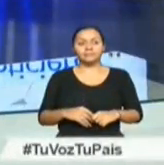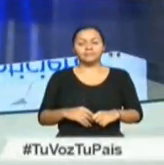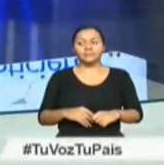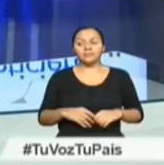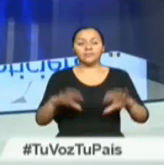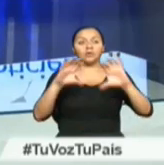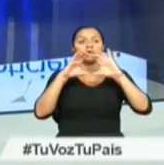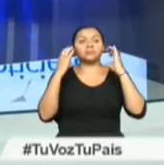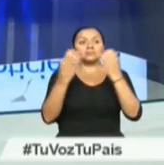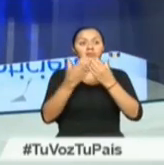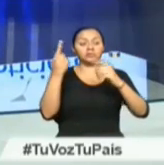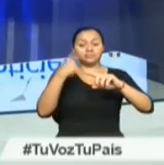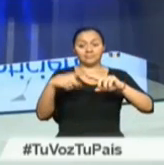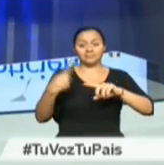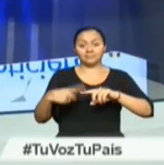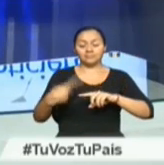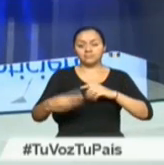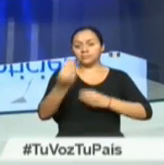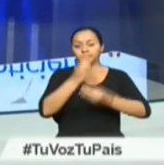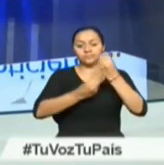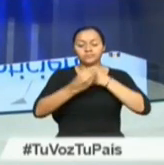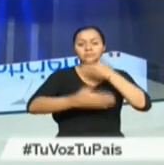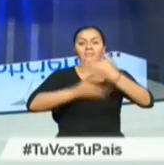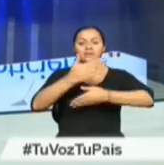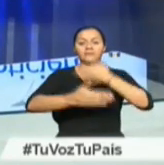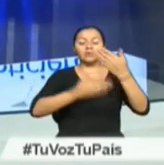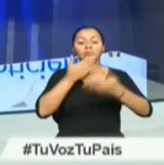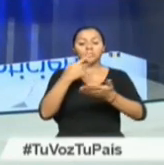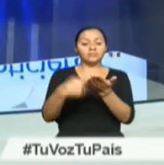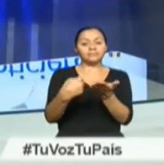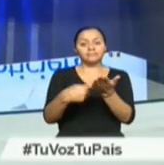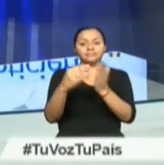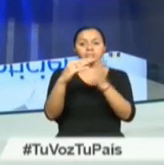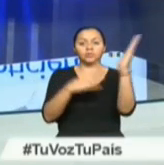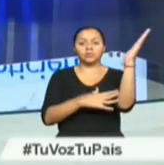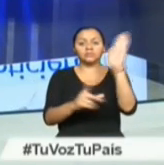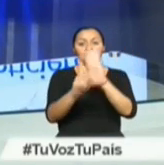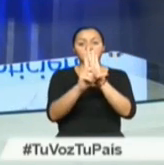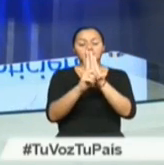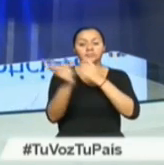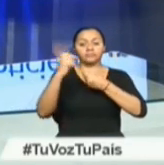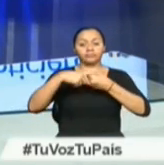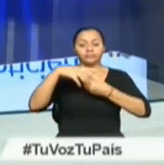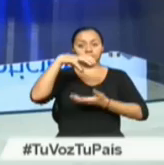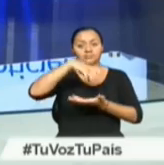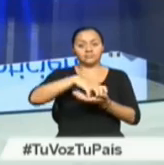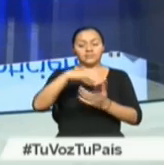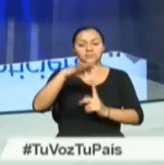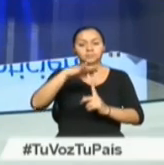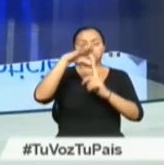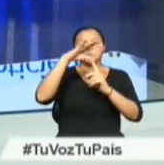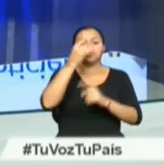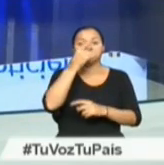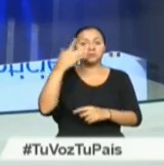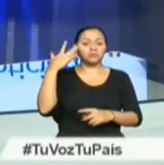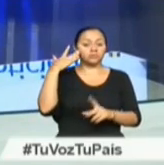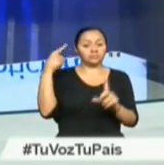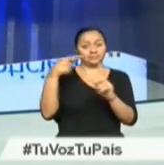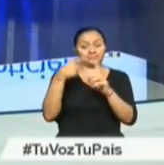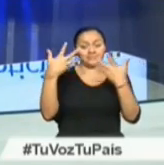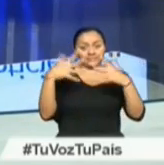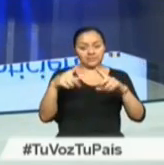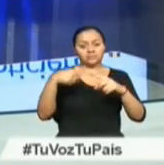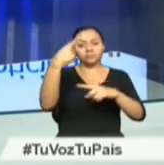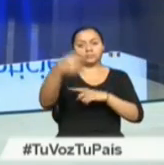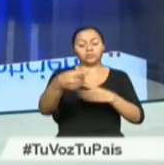La Comisión de Biodiversidad avanza en el análisis del proyecto de ley de la circunscripción territorial especial amazónica de cara